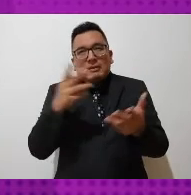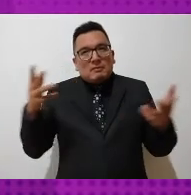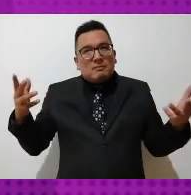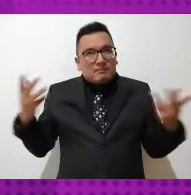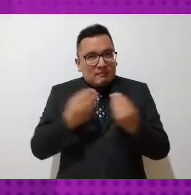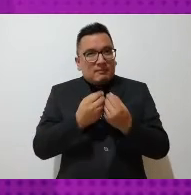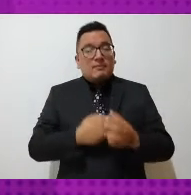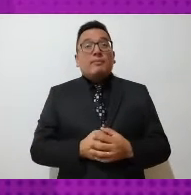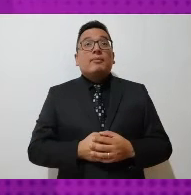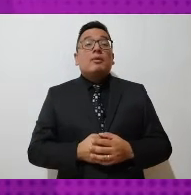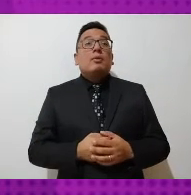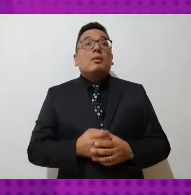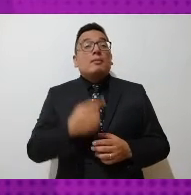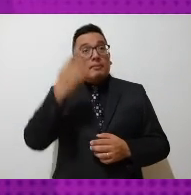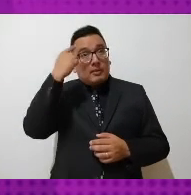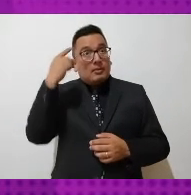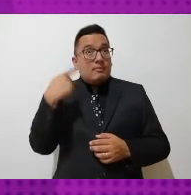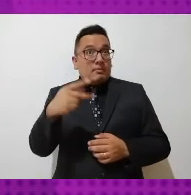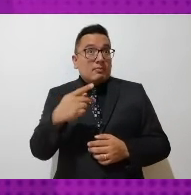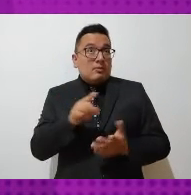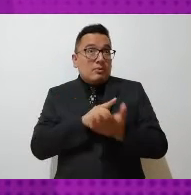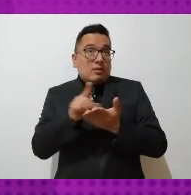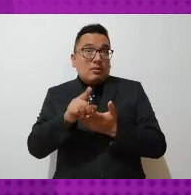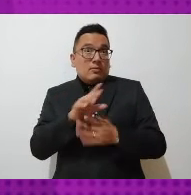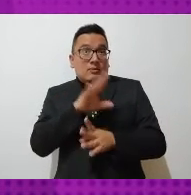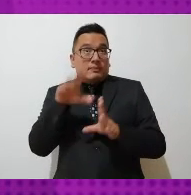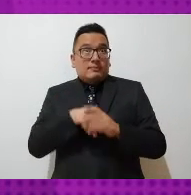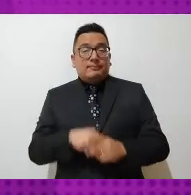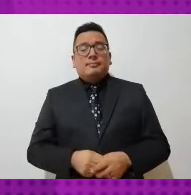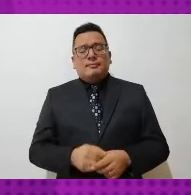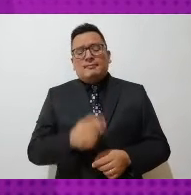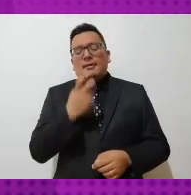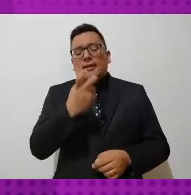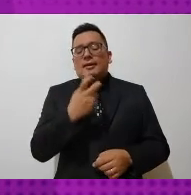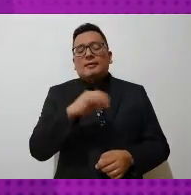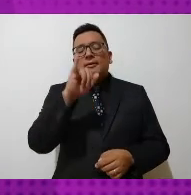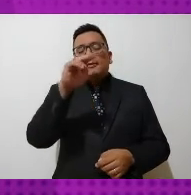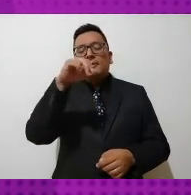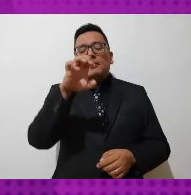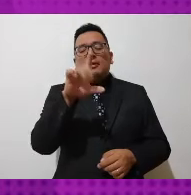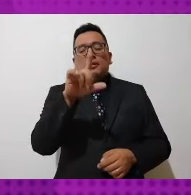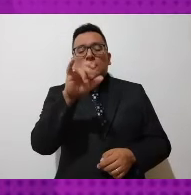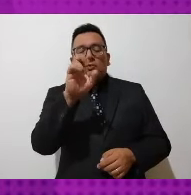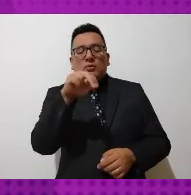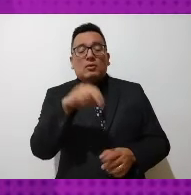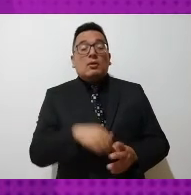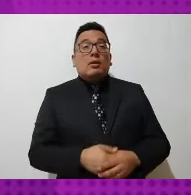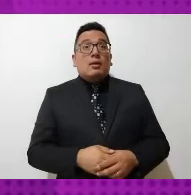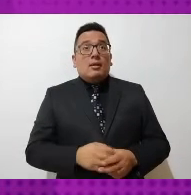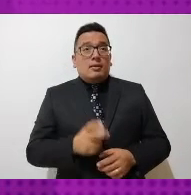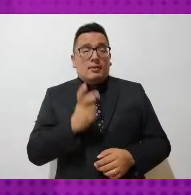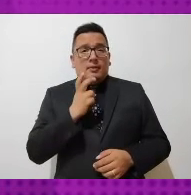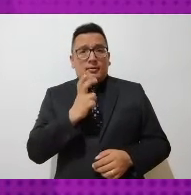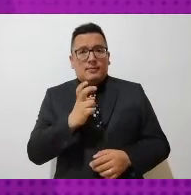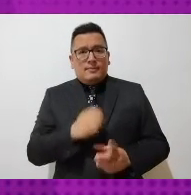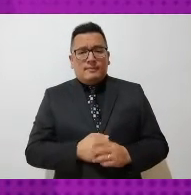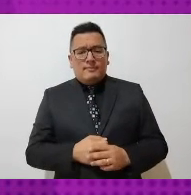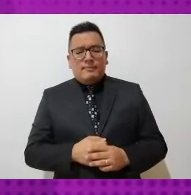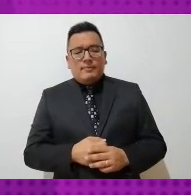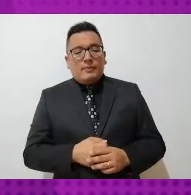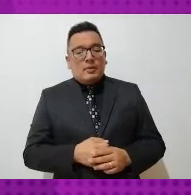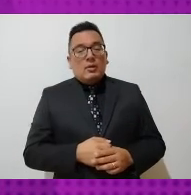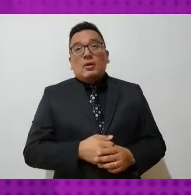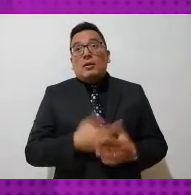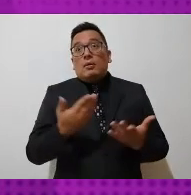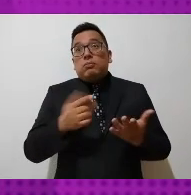realizarse plenamente como individuos. Creo que eso es la inclusión principalmente y creo que esa es la tendencia